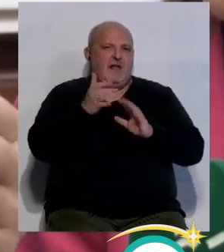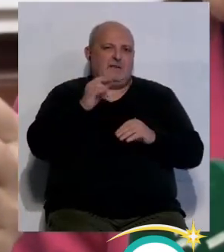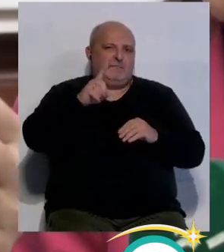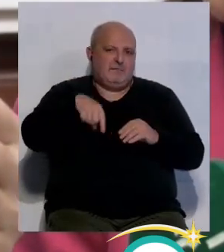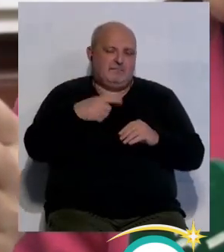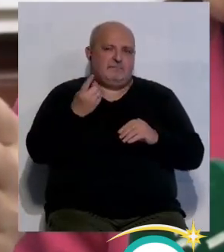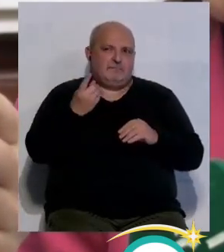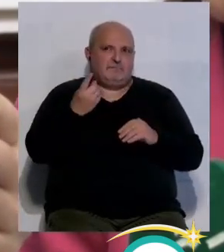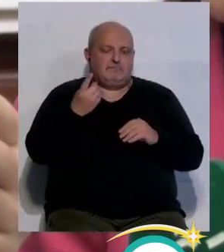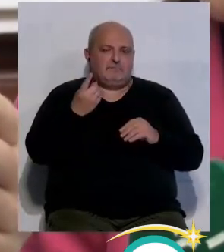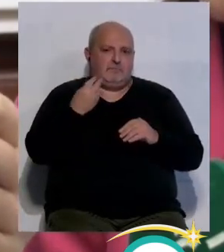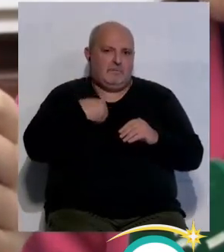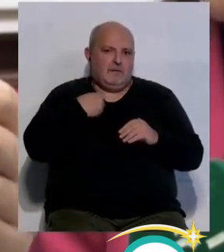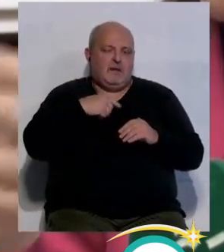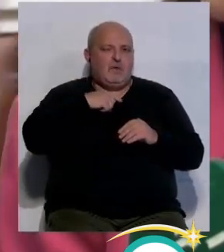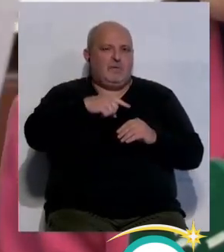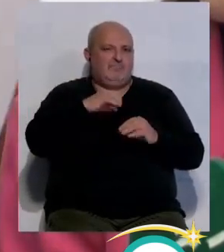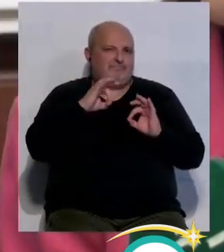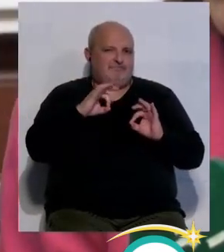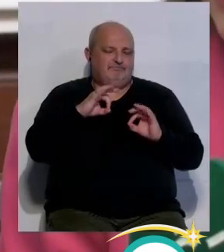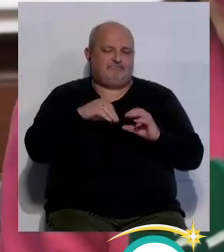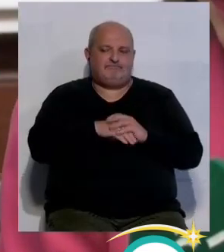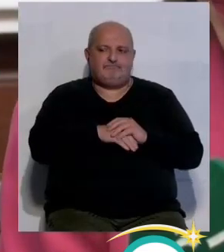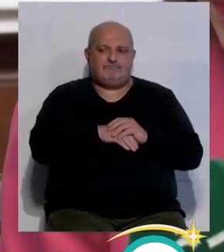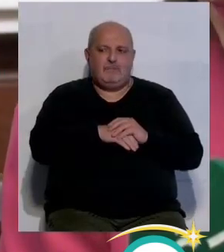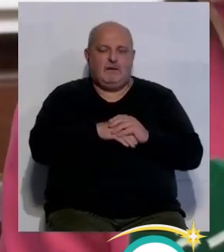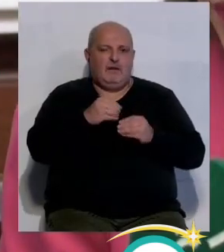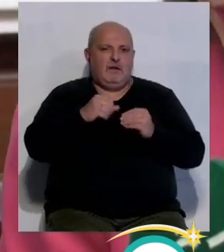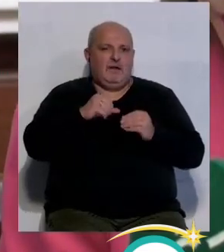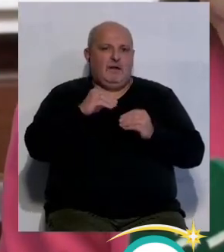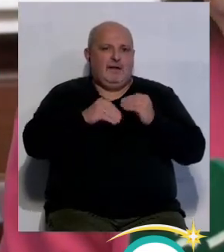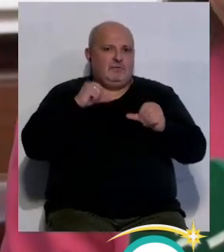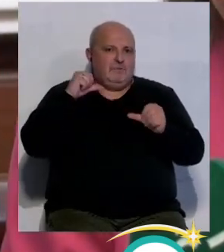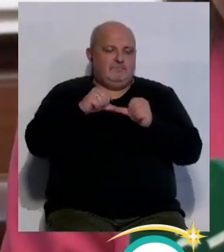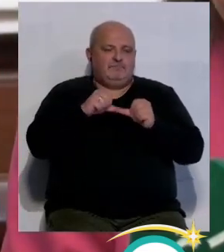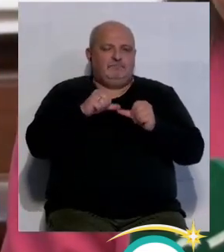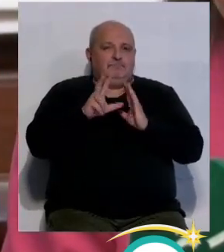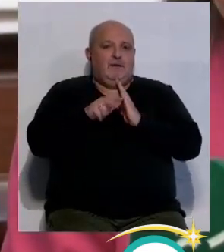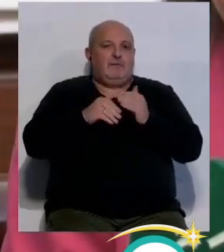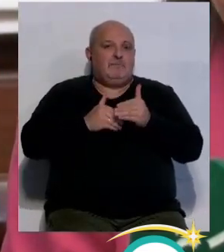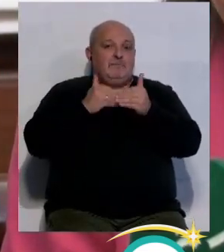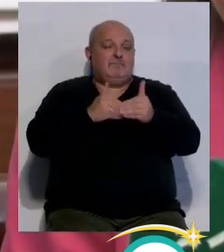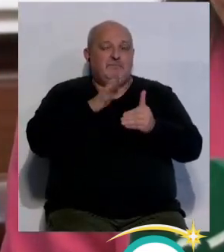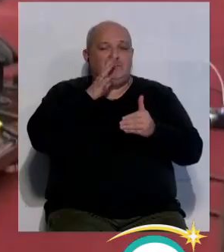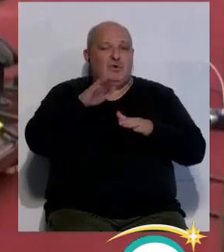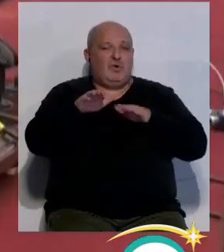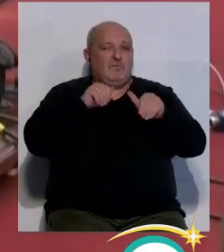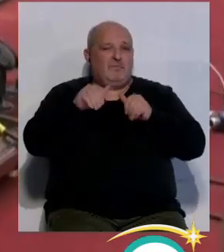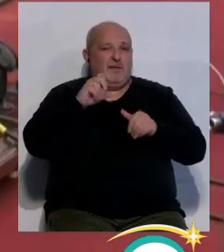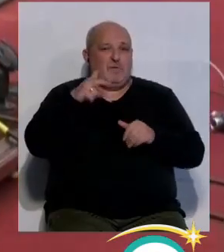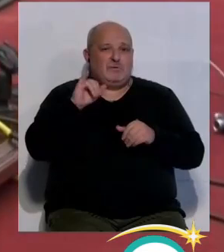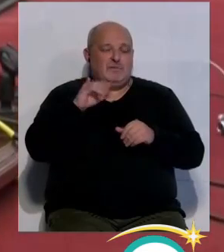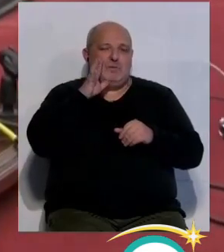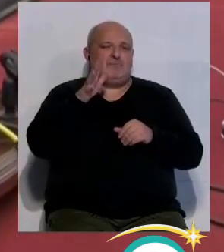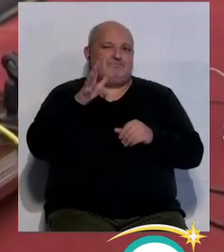también, la ejecución que se ha producido. El retraso inicial de la convocatoria EDUSI